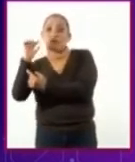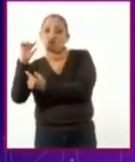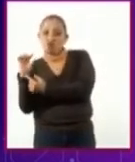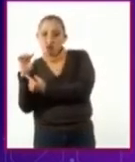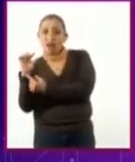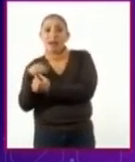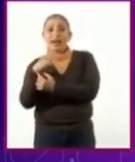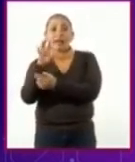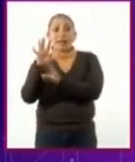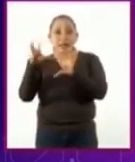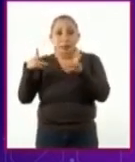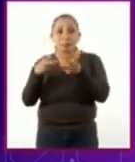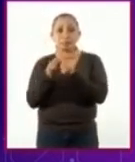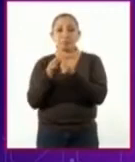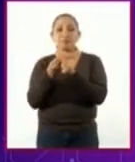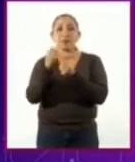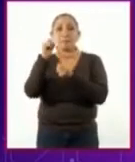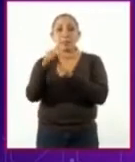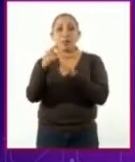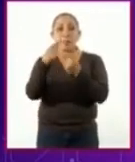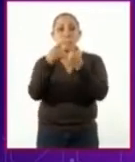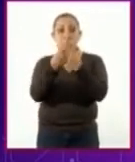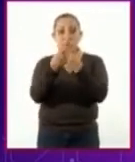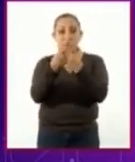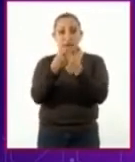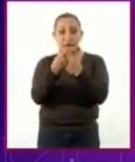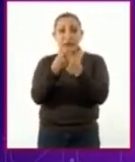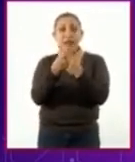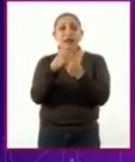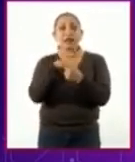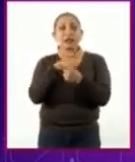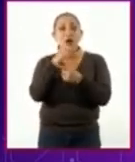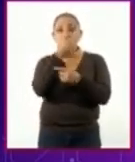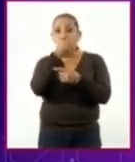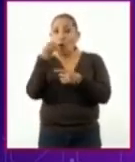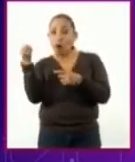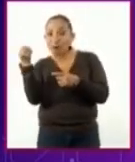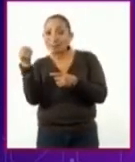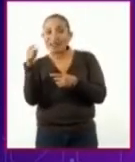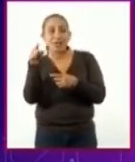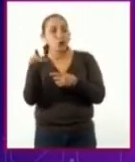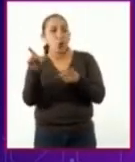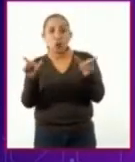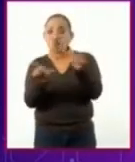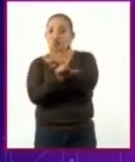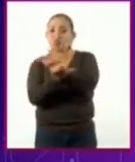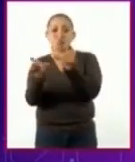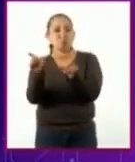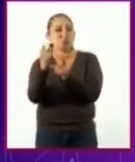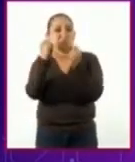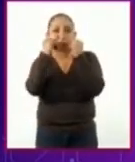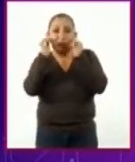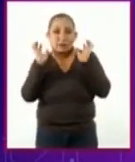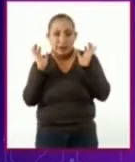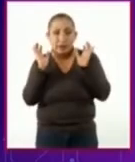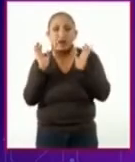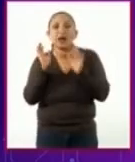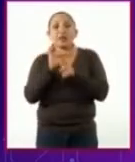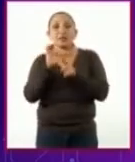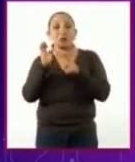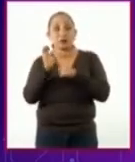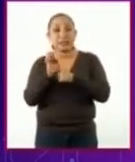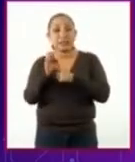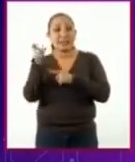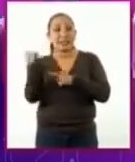como propiedad conmutativa de la multiplicación indica que el orden de los factores no altera el producto. Entonces,